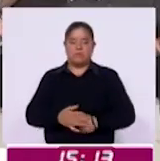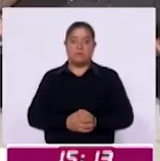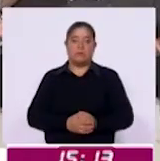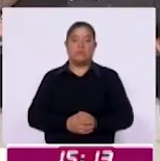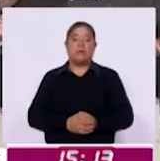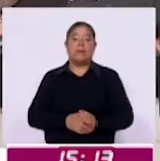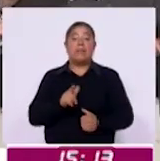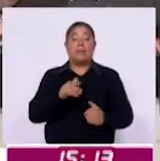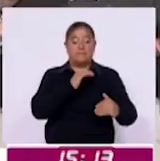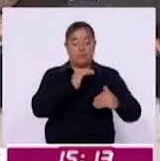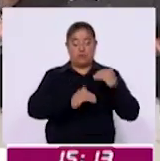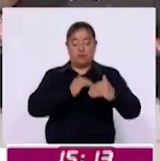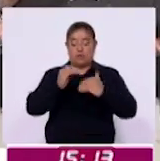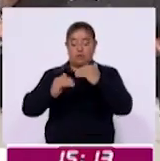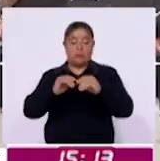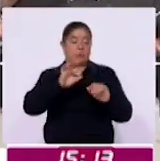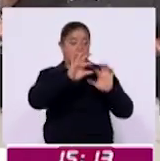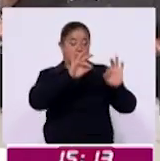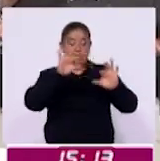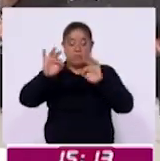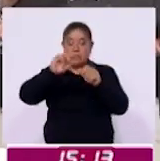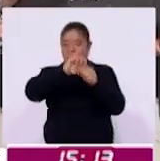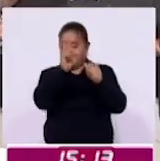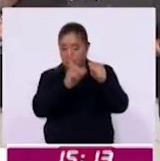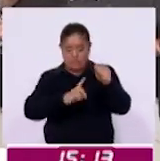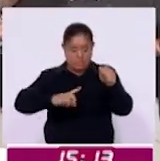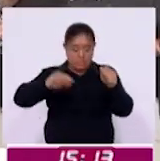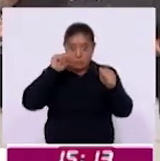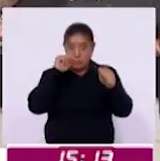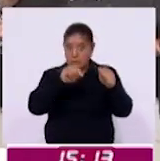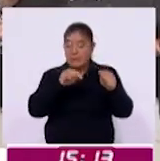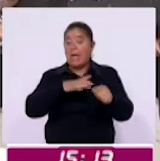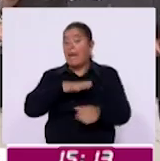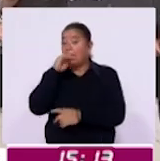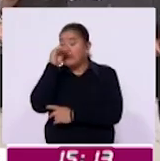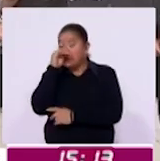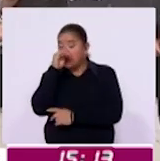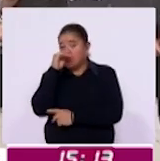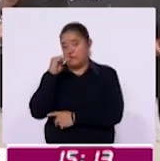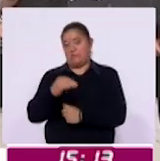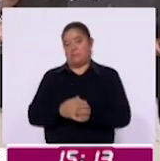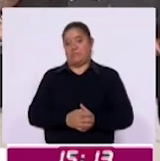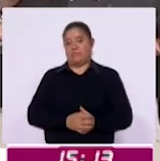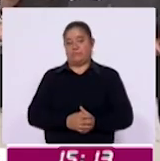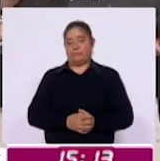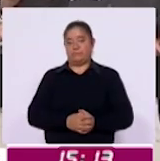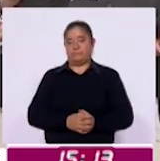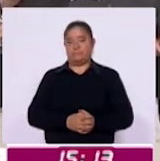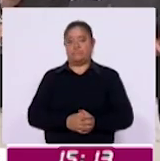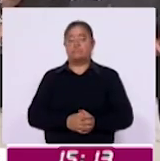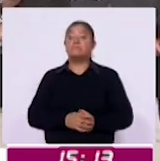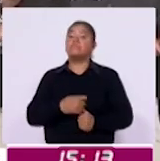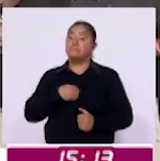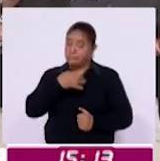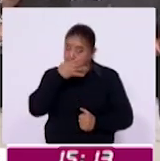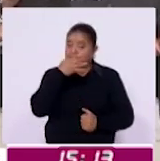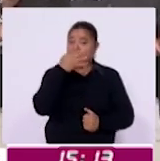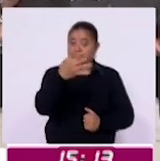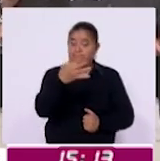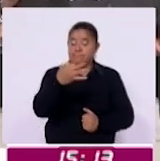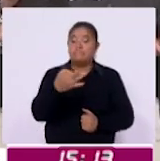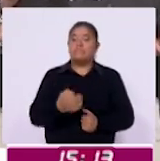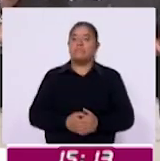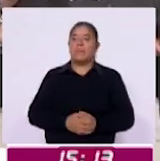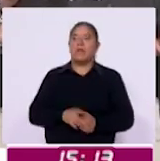Todo el proceso de reclutamiento en cualquier parte de la República es totalmente gratuito. Eso sí quiero enfatizar mucho porque ha